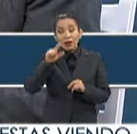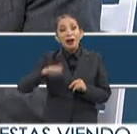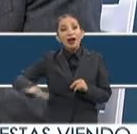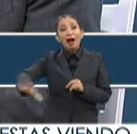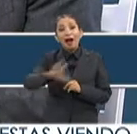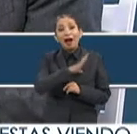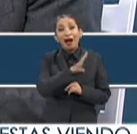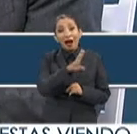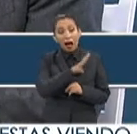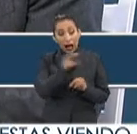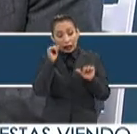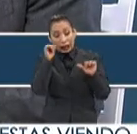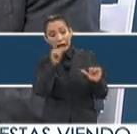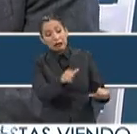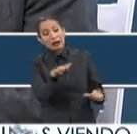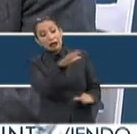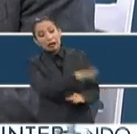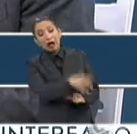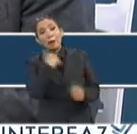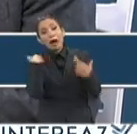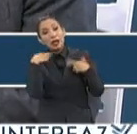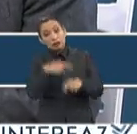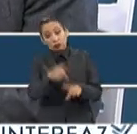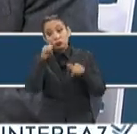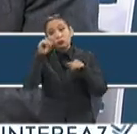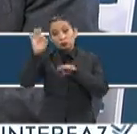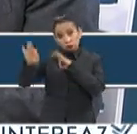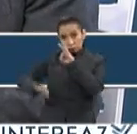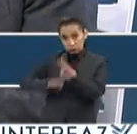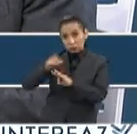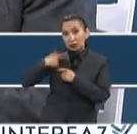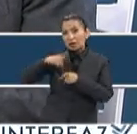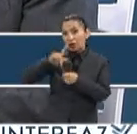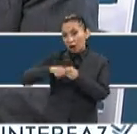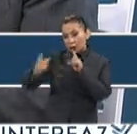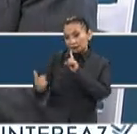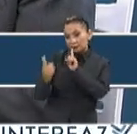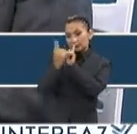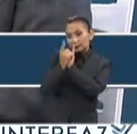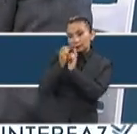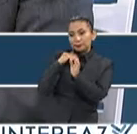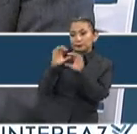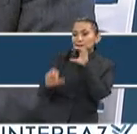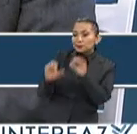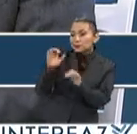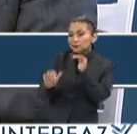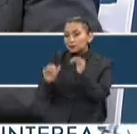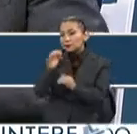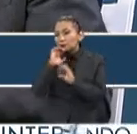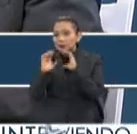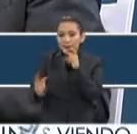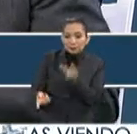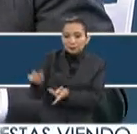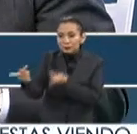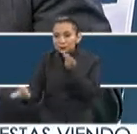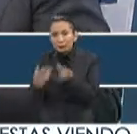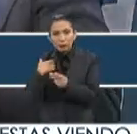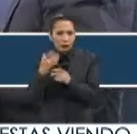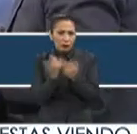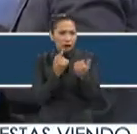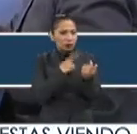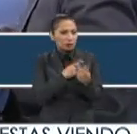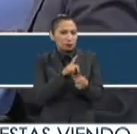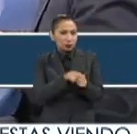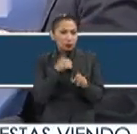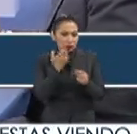tenemos atención por parte de docentes. Personalizada. Entonces, personalizada en muchos casos. Quisiéramos que fuera en todos los casos y